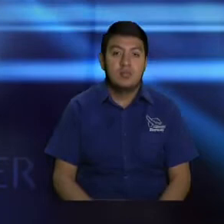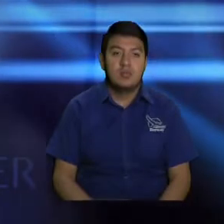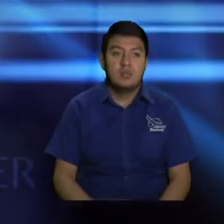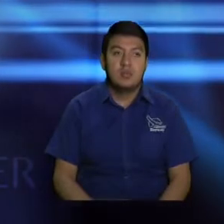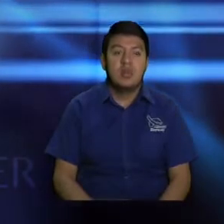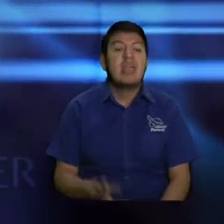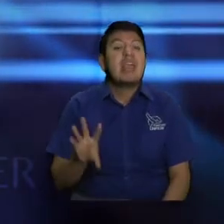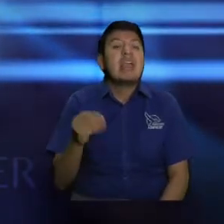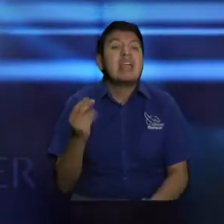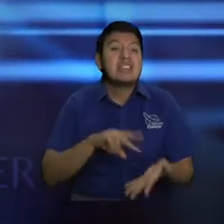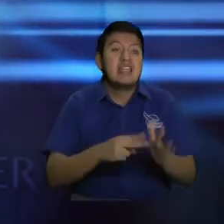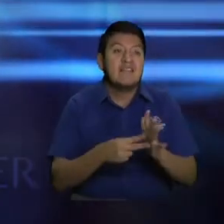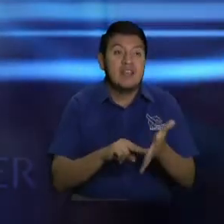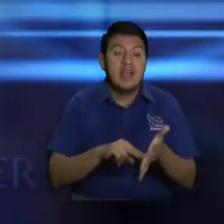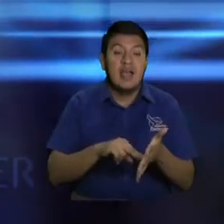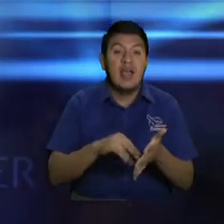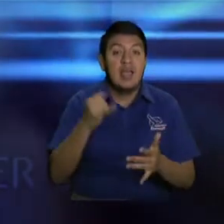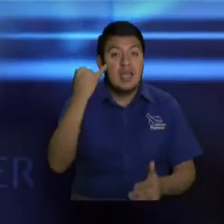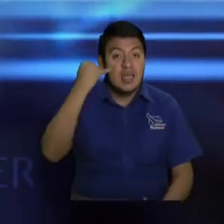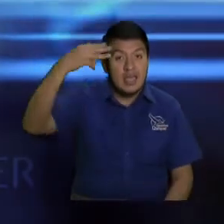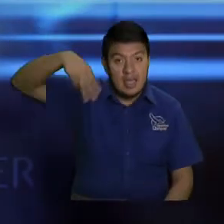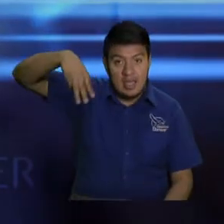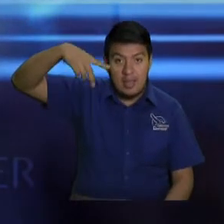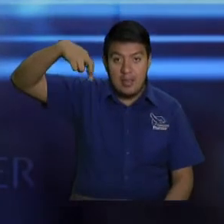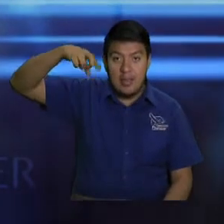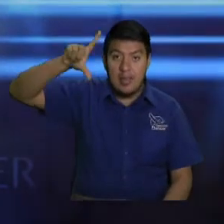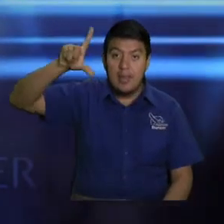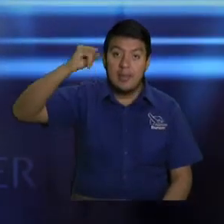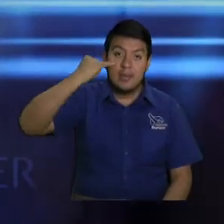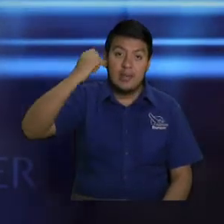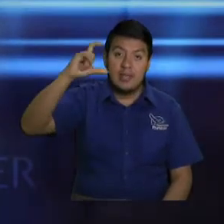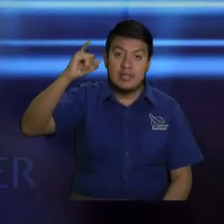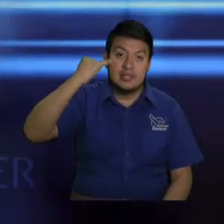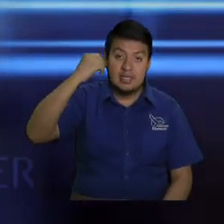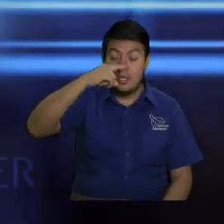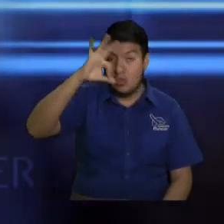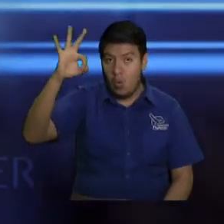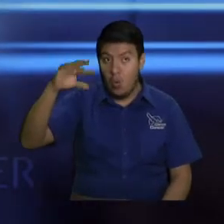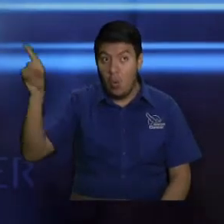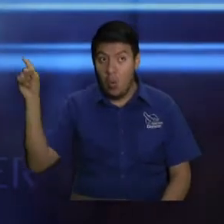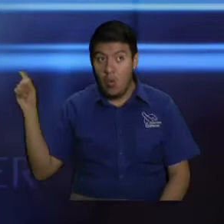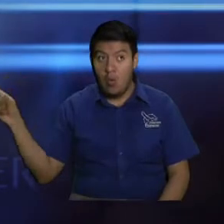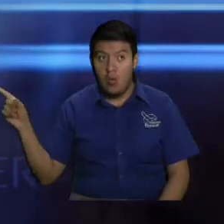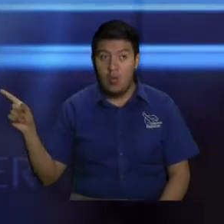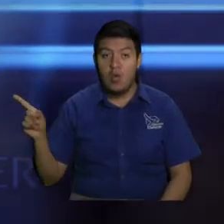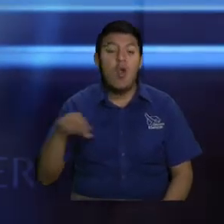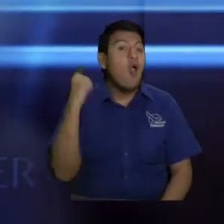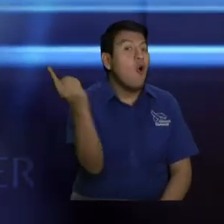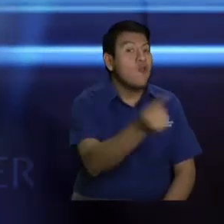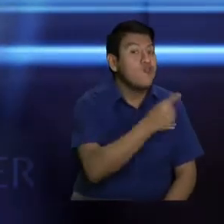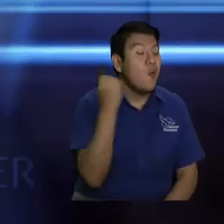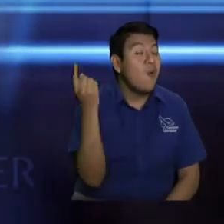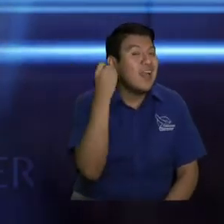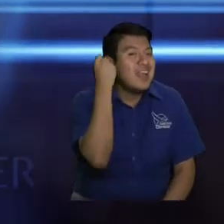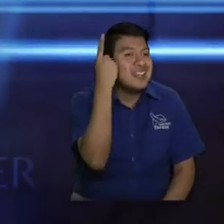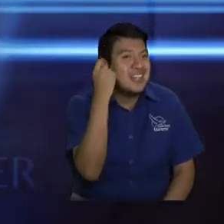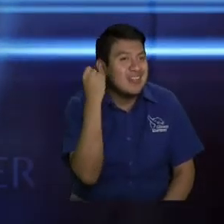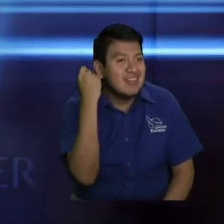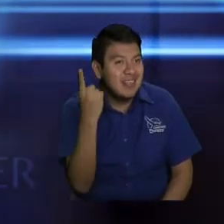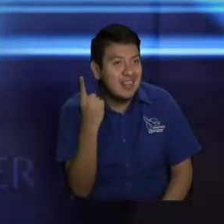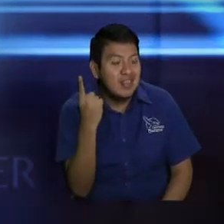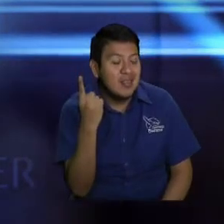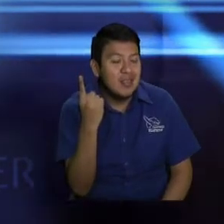¿Qué es implícito? Implícito se refiere a todo aquello que se entiende, está incluido sin